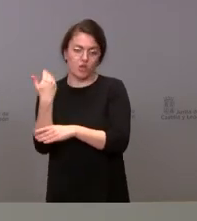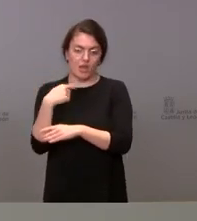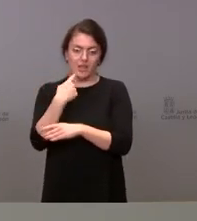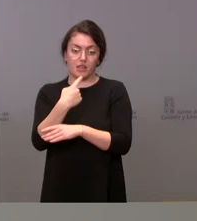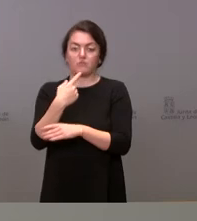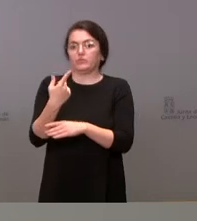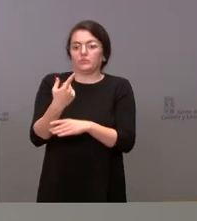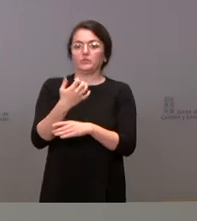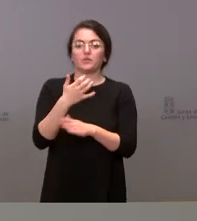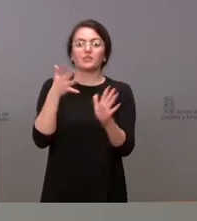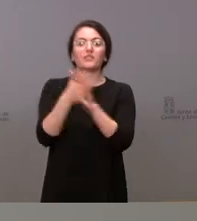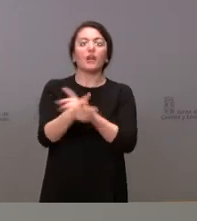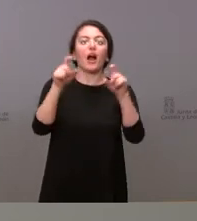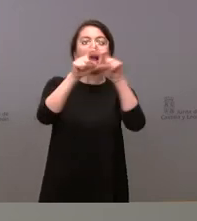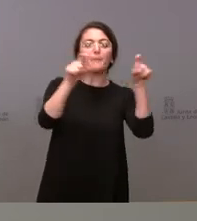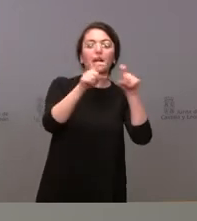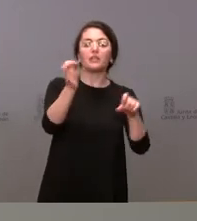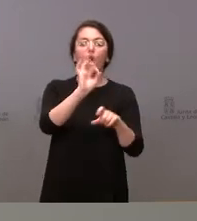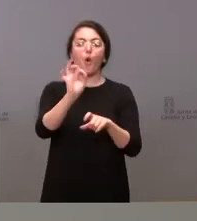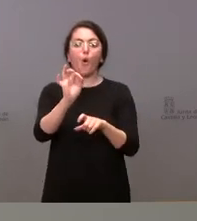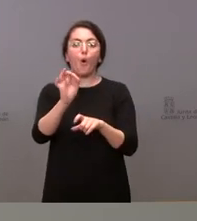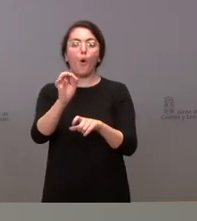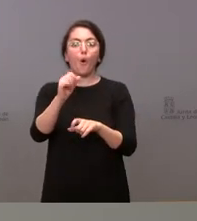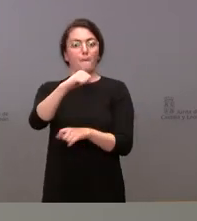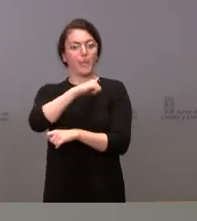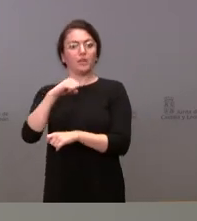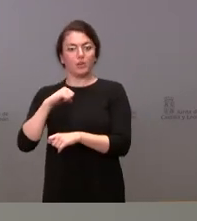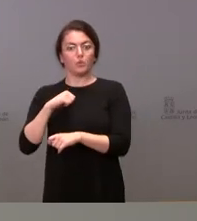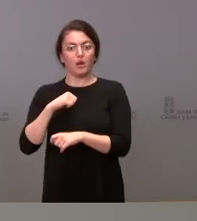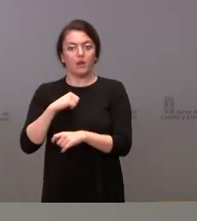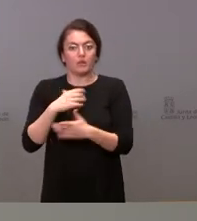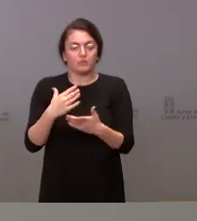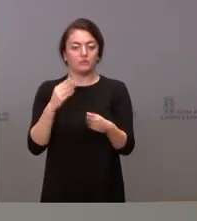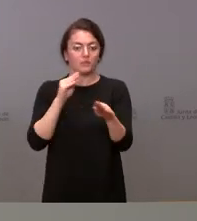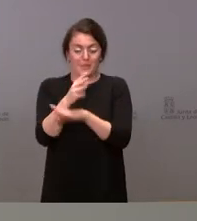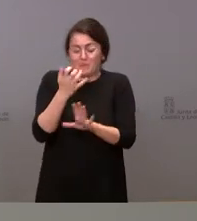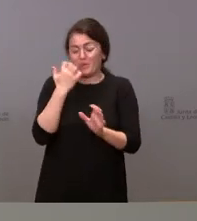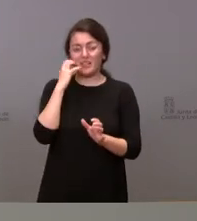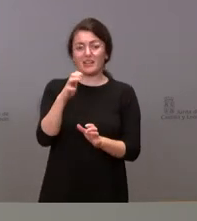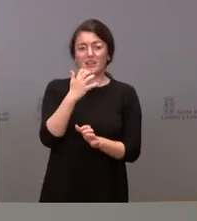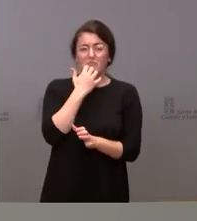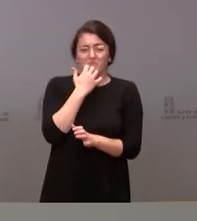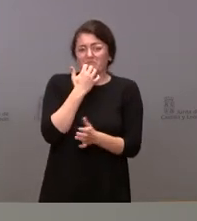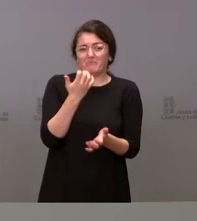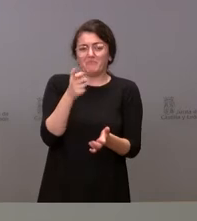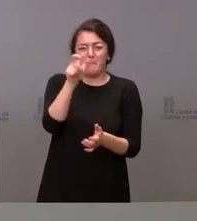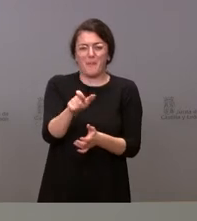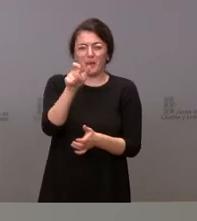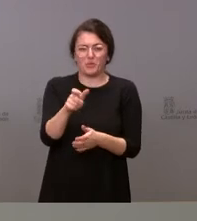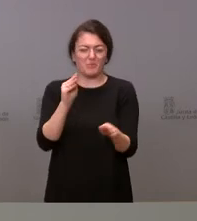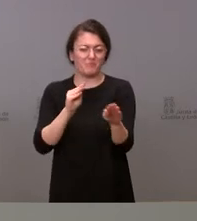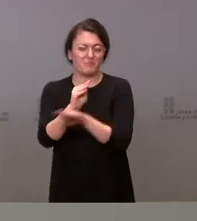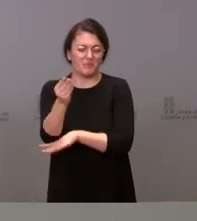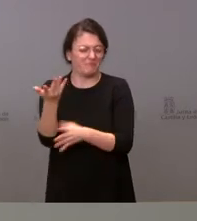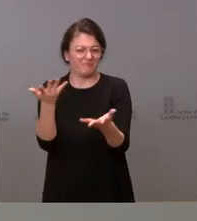incluso particulares. Es verdad que es raro que una persona física reciba un importe, digamos un volumen de ayudas de este importe,